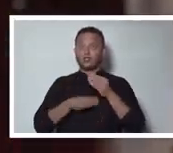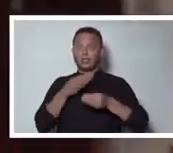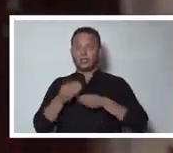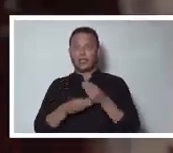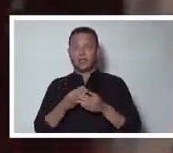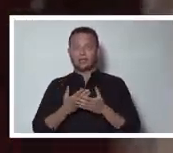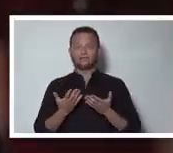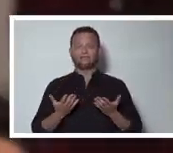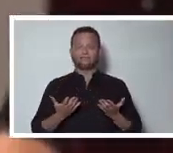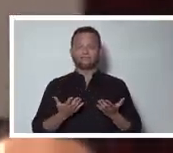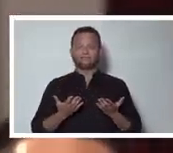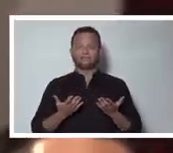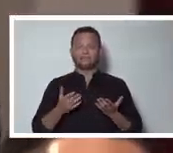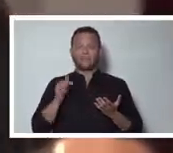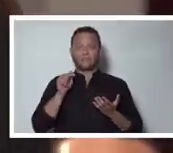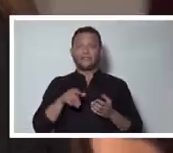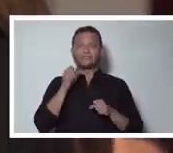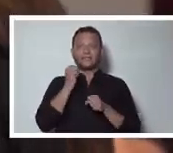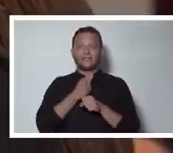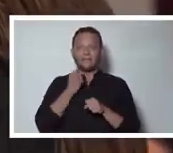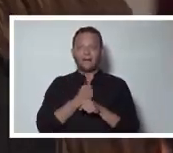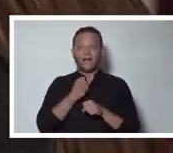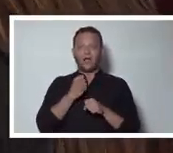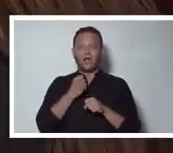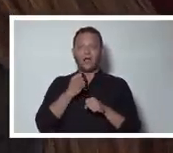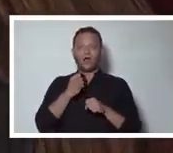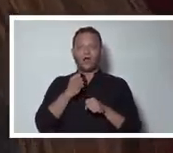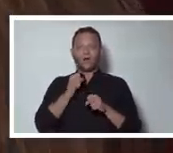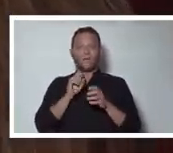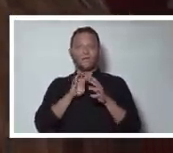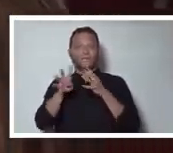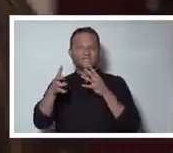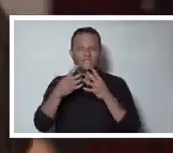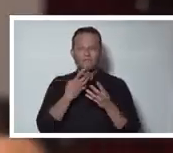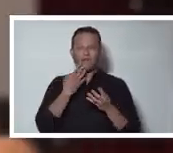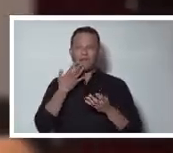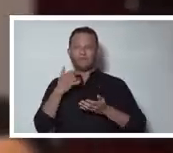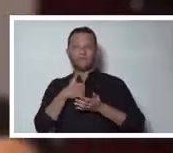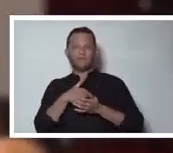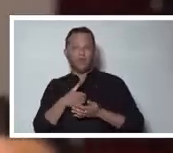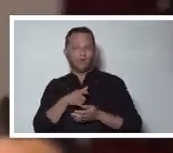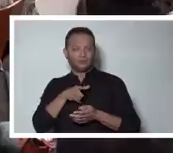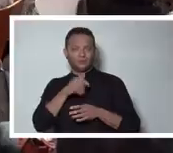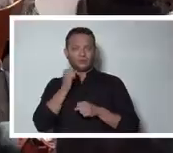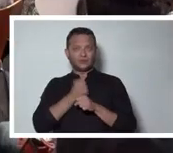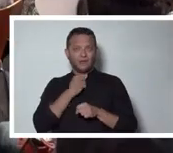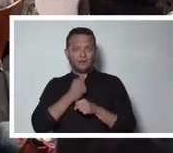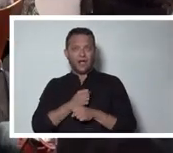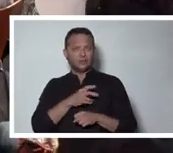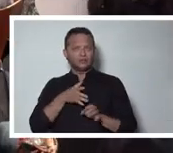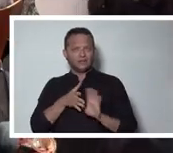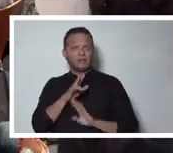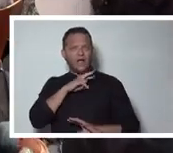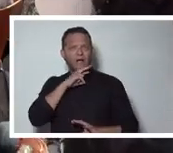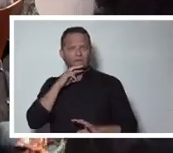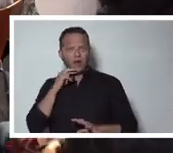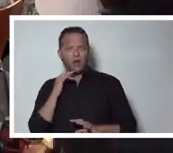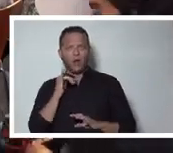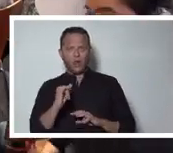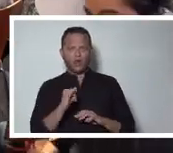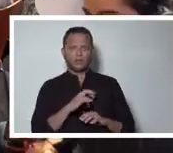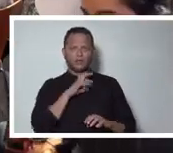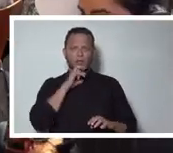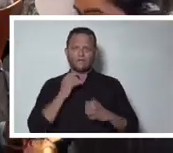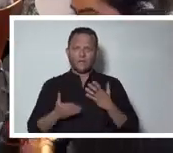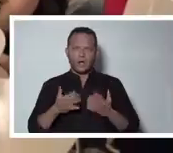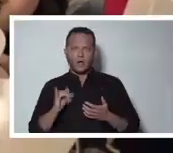bien y que ese trabajo desvalorizado invisibilizado precarizado tenía un valor un valor